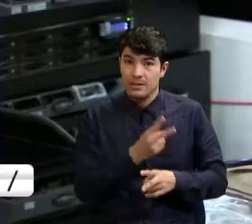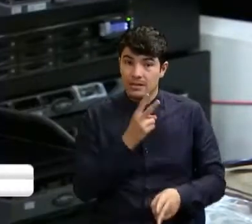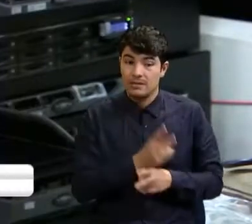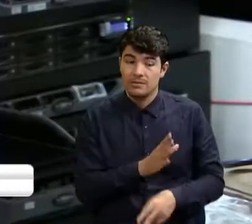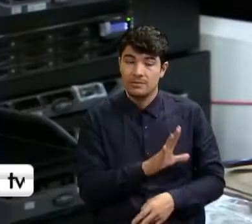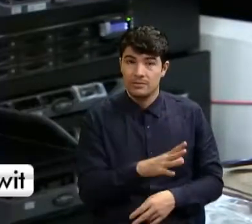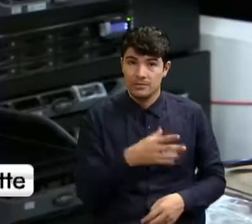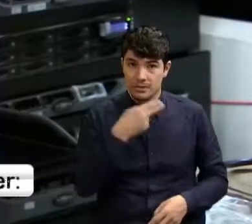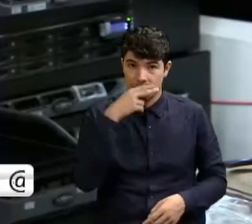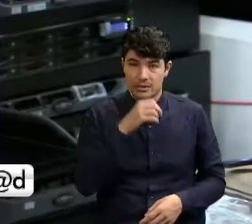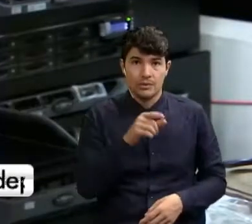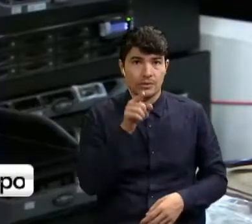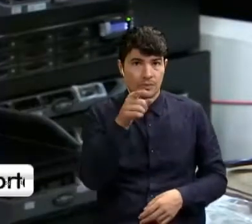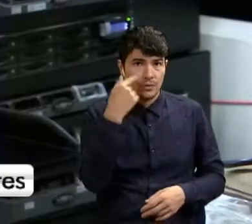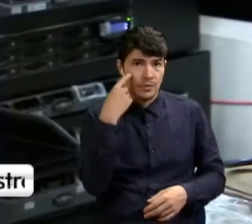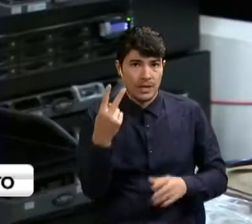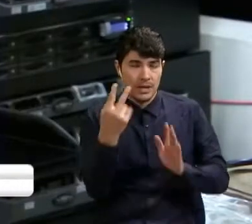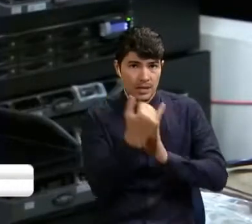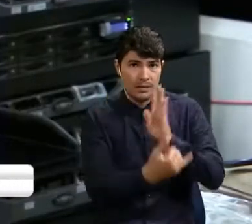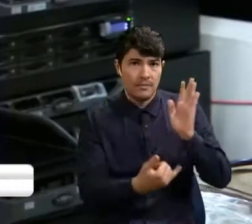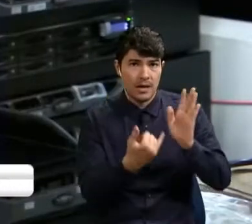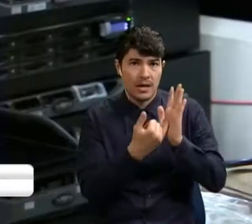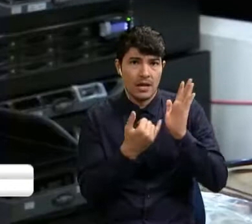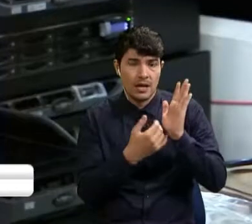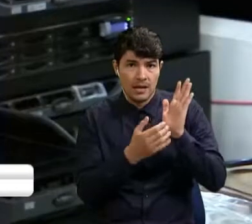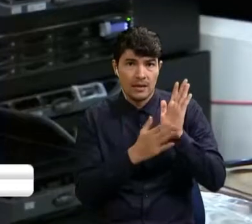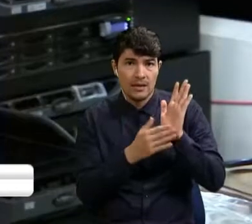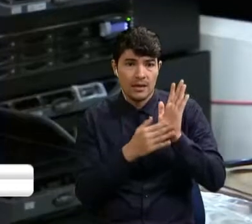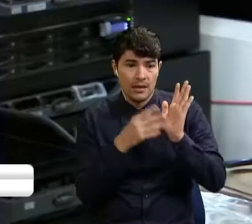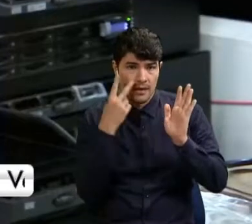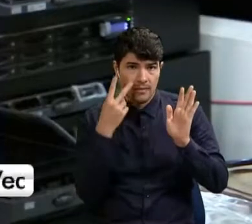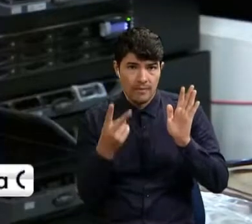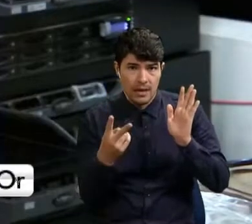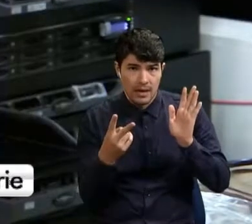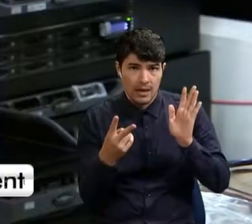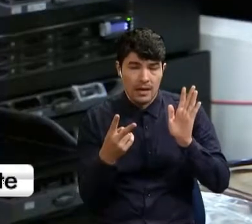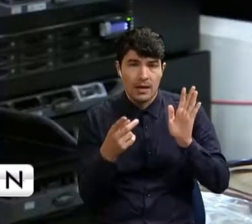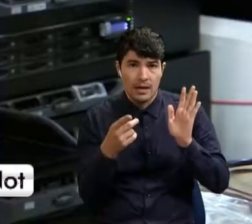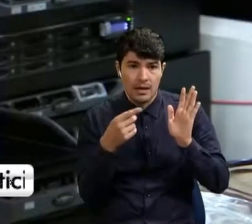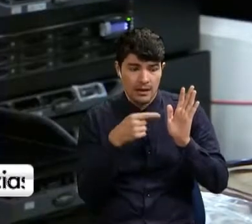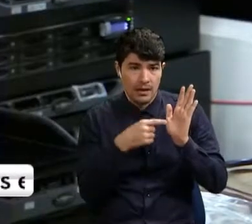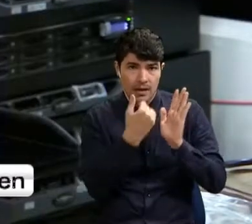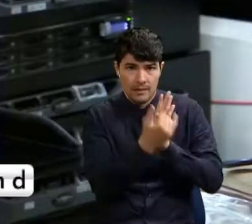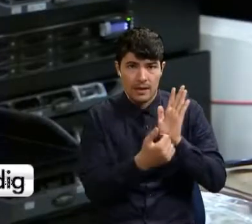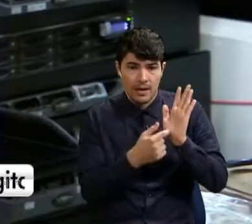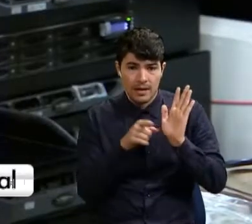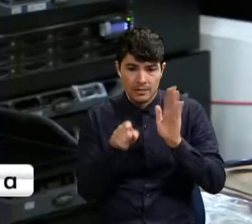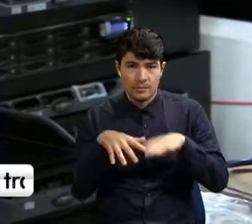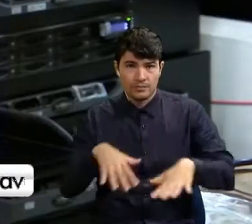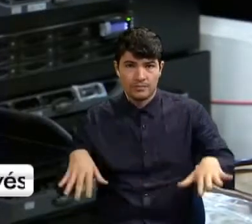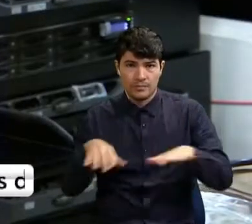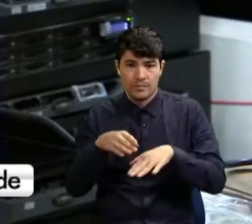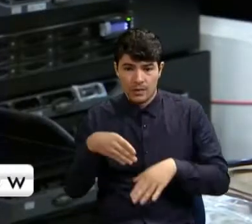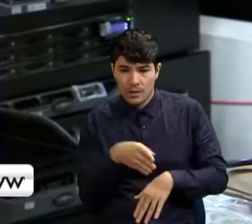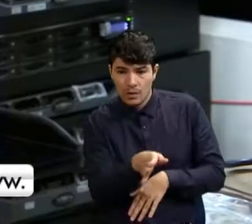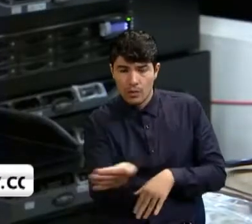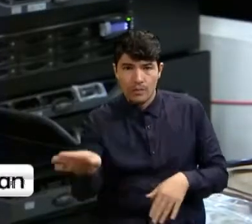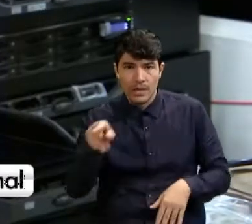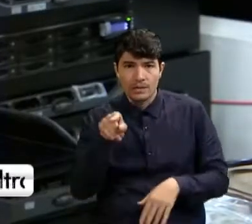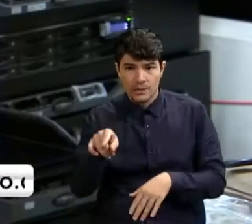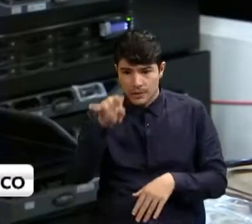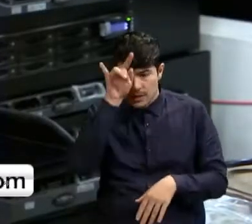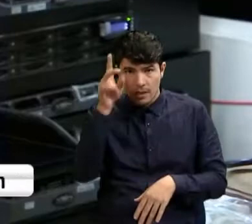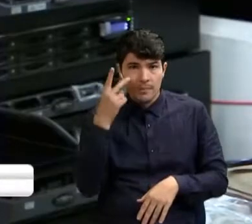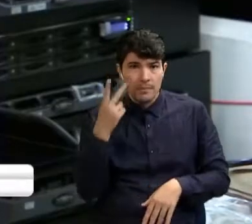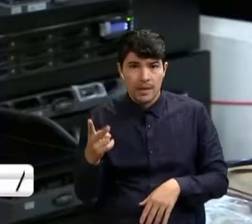si ustedes se fijan las imágenes que nos evidencian el accidente ocurrido en la en el sitio conocido como la curva del se